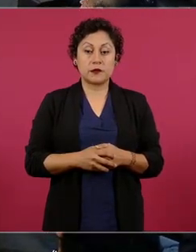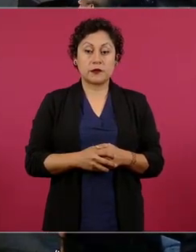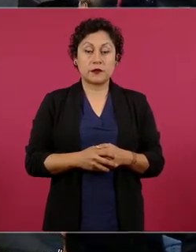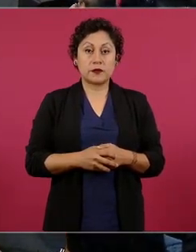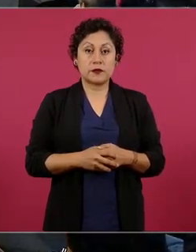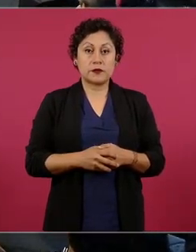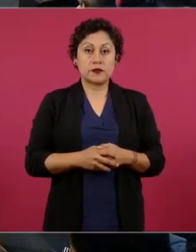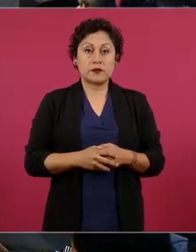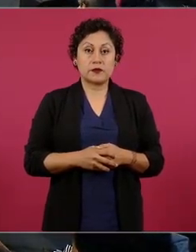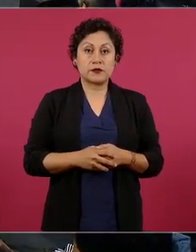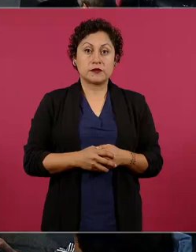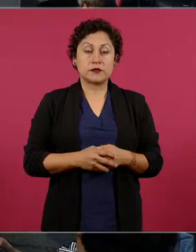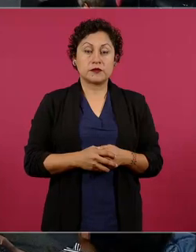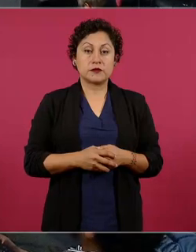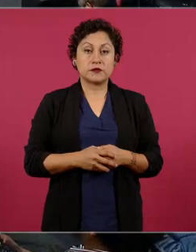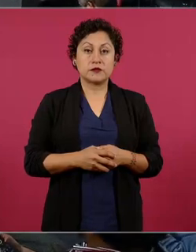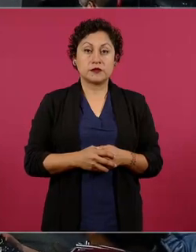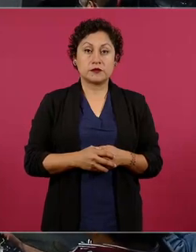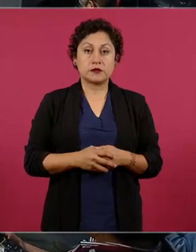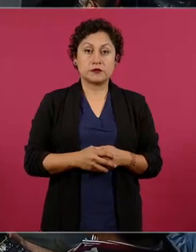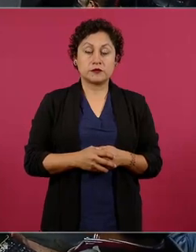enemigos